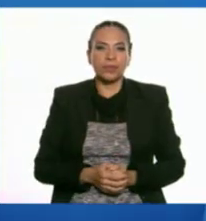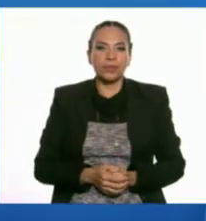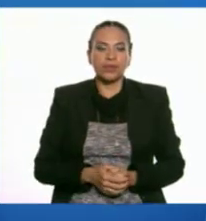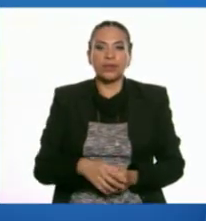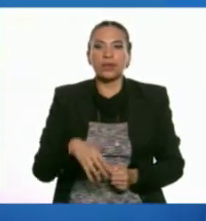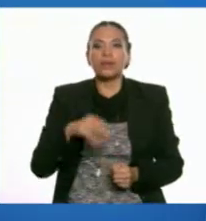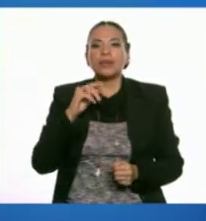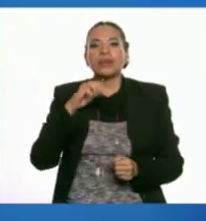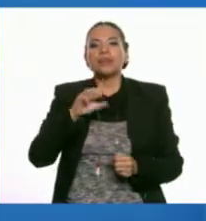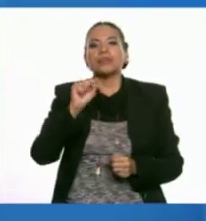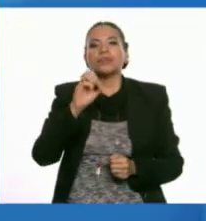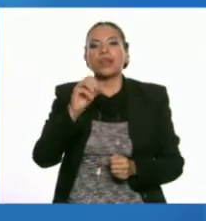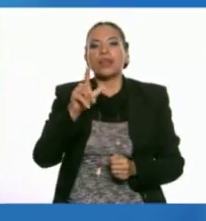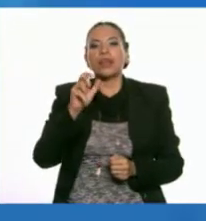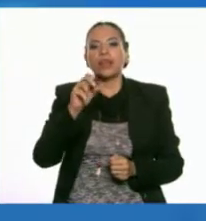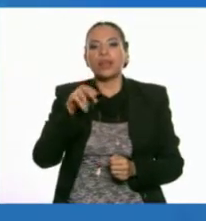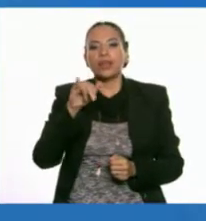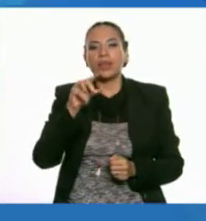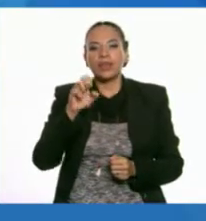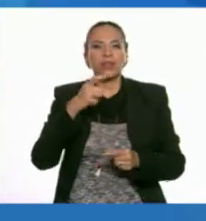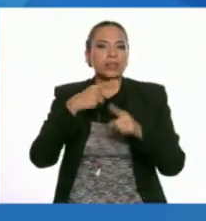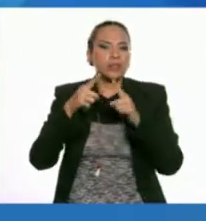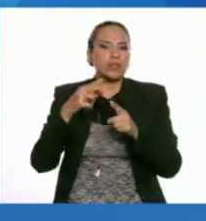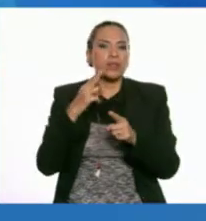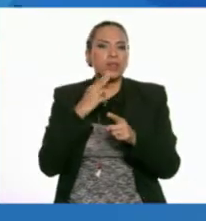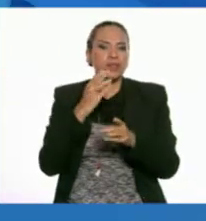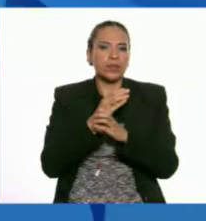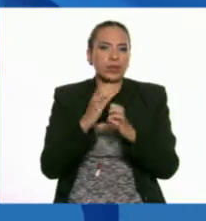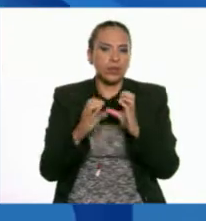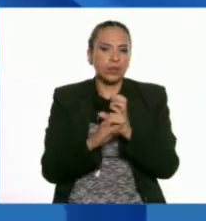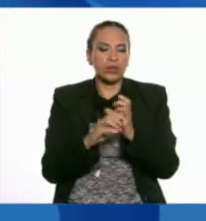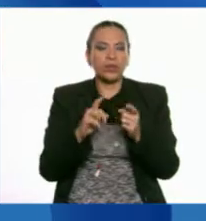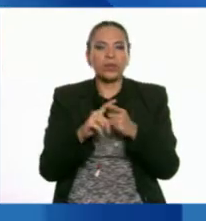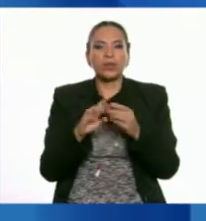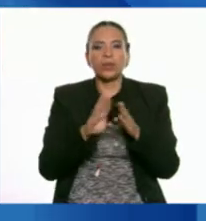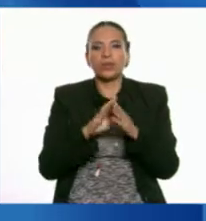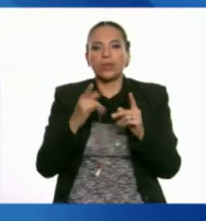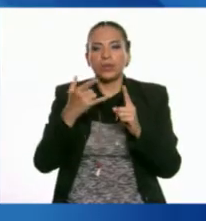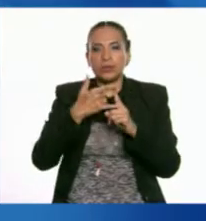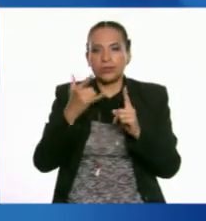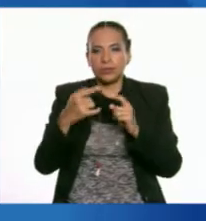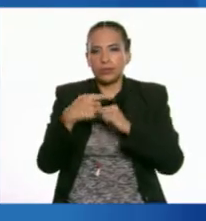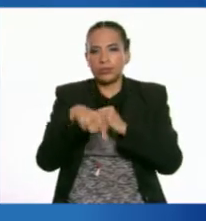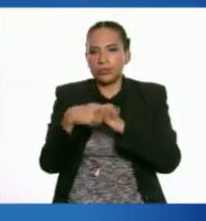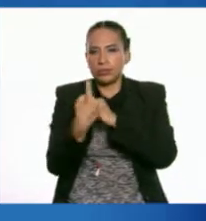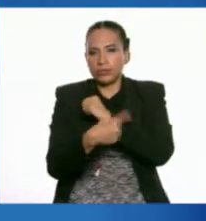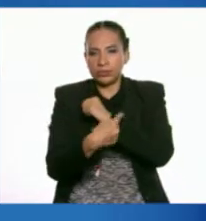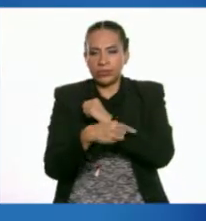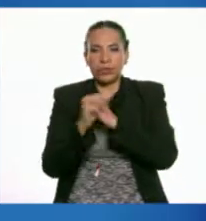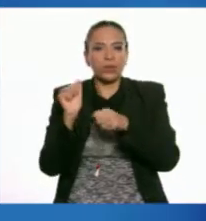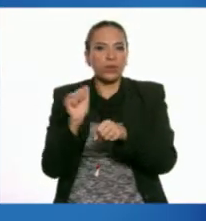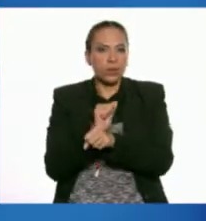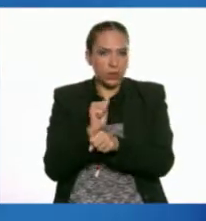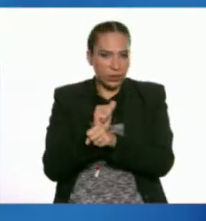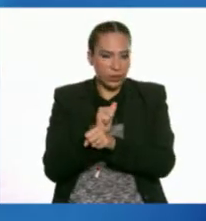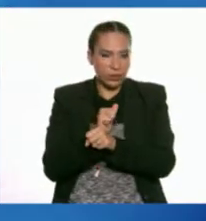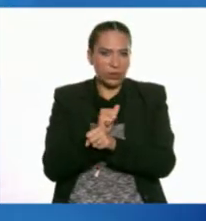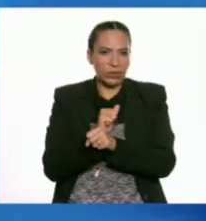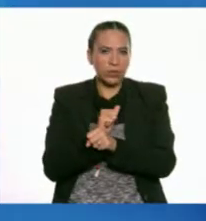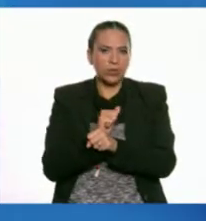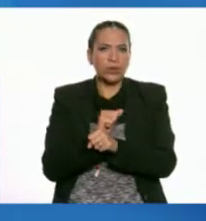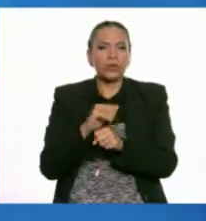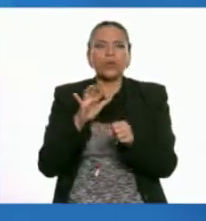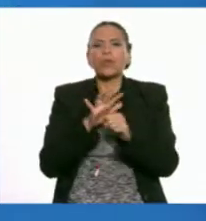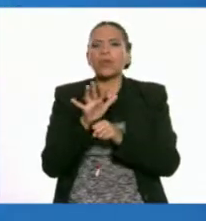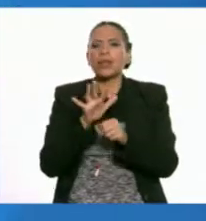El solenoide se usa en diferentes cosas como las puertas automáticas o los coches. Se